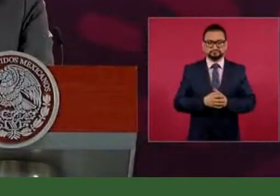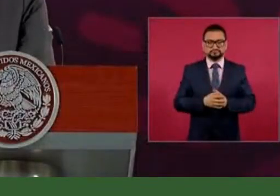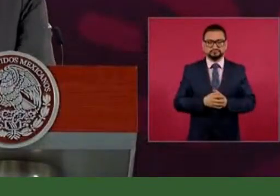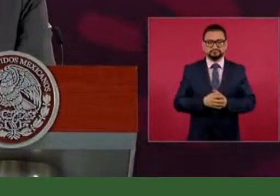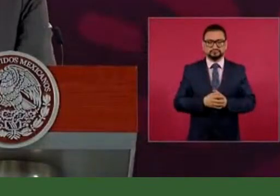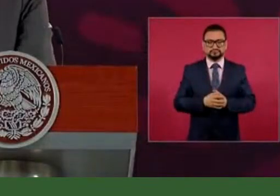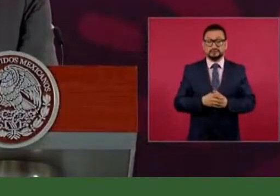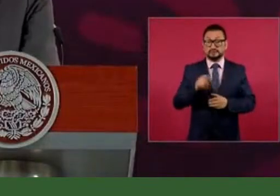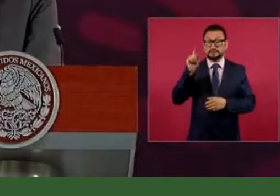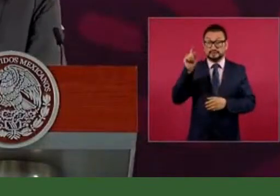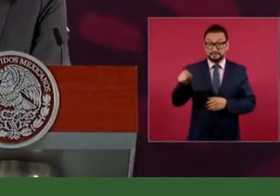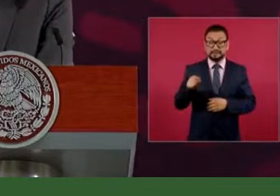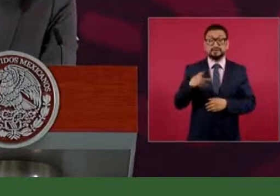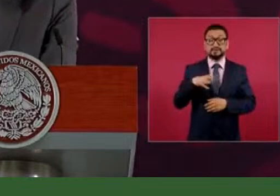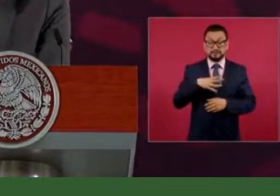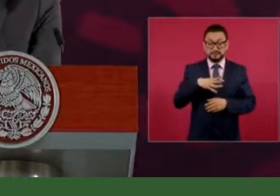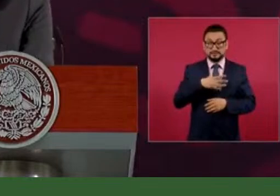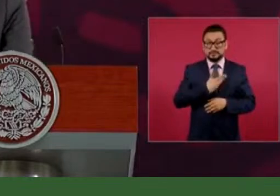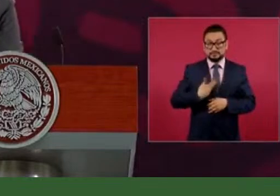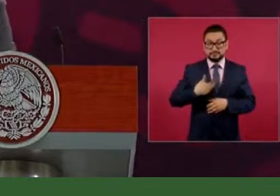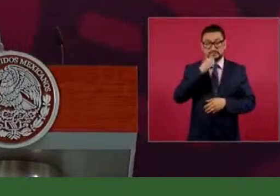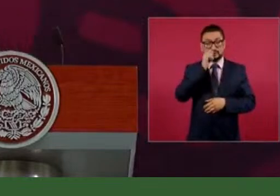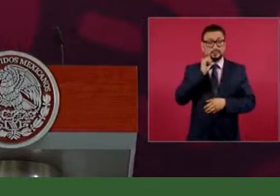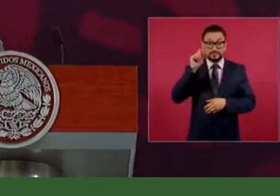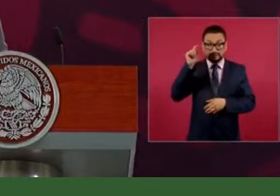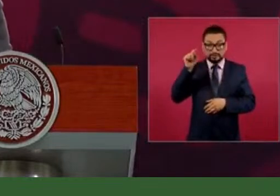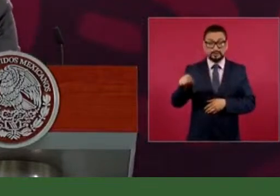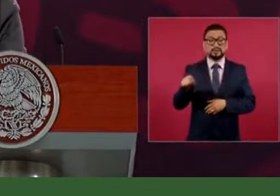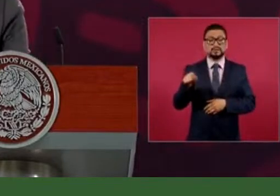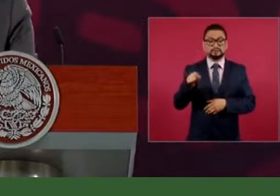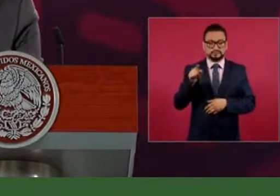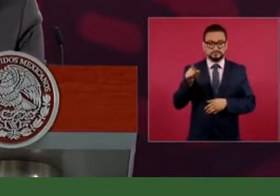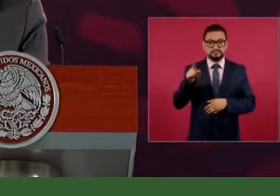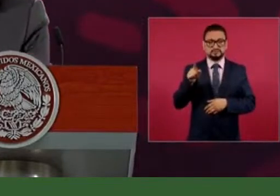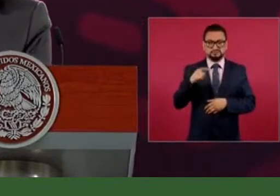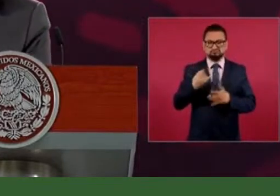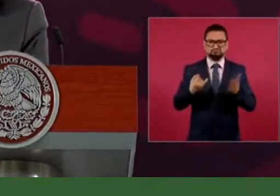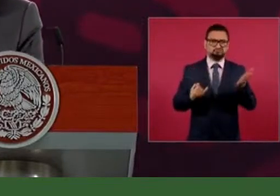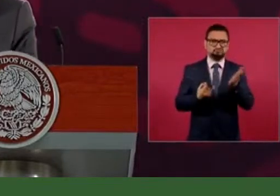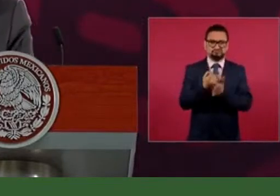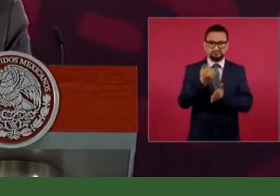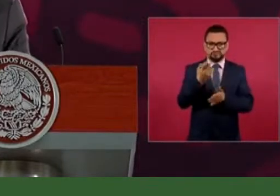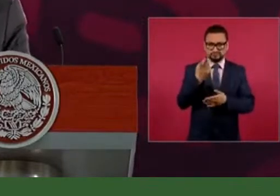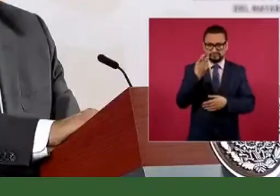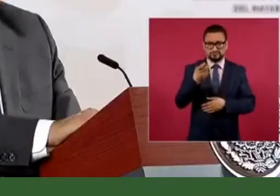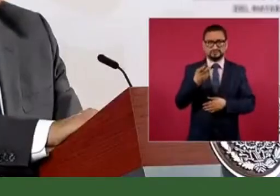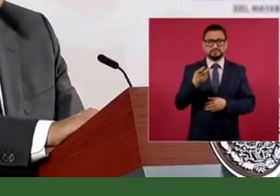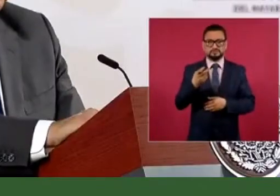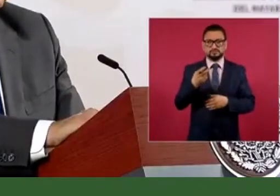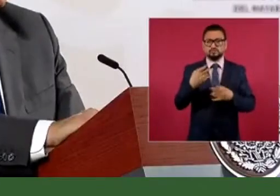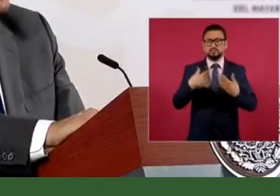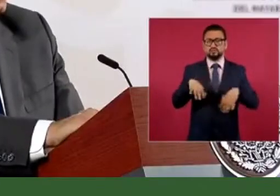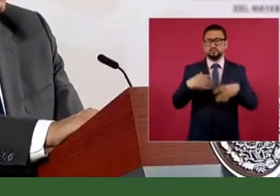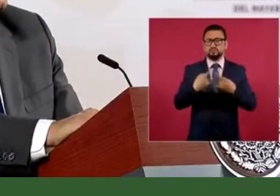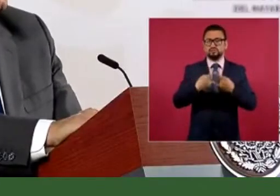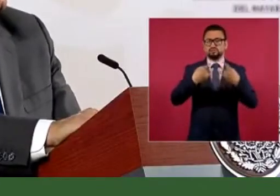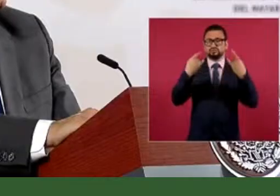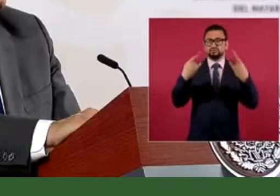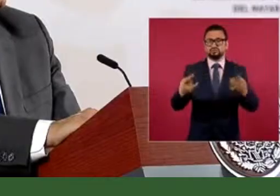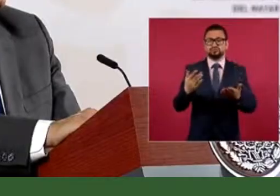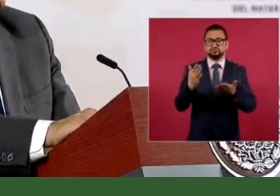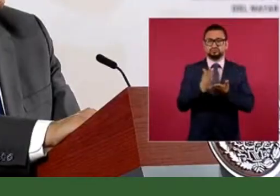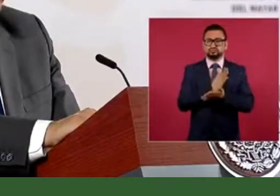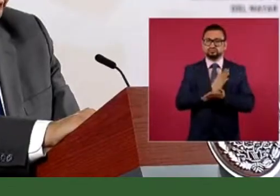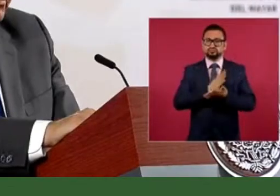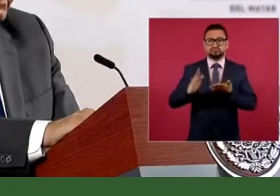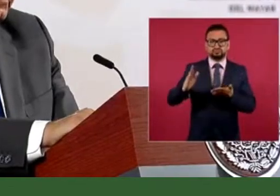Y ahí estuvo el presidente Juárez, y desde ahí tomó esa decisión histórica de separar